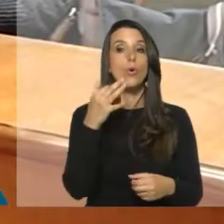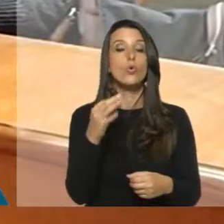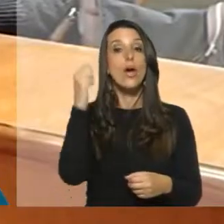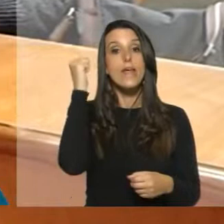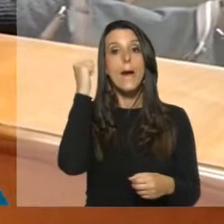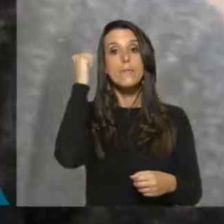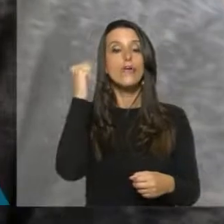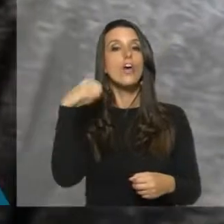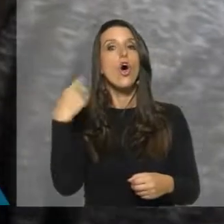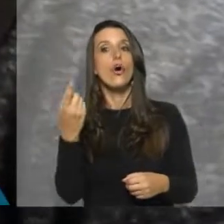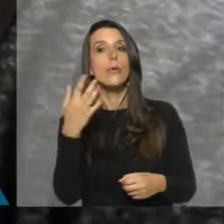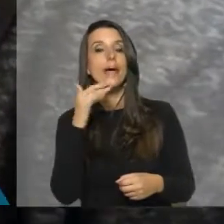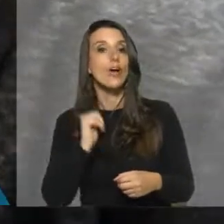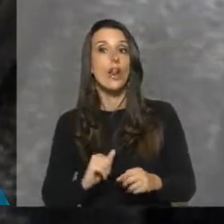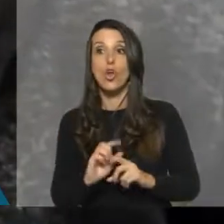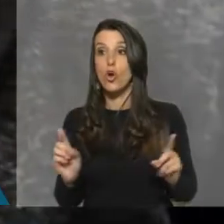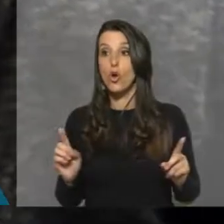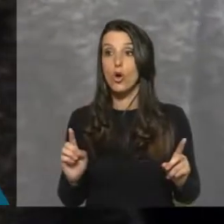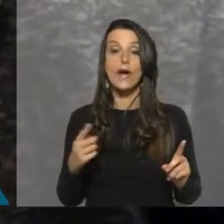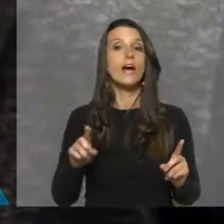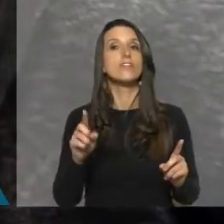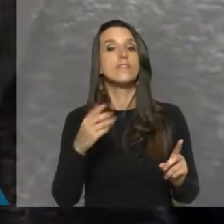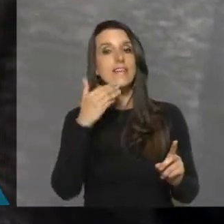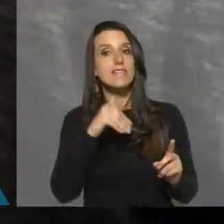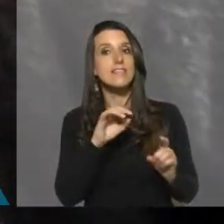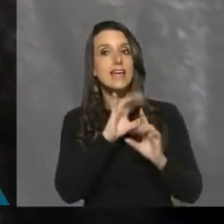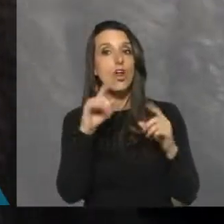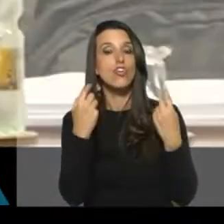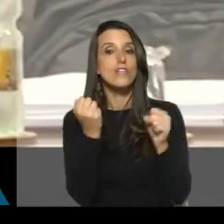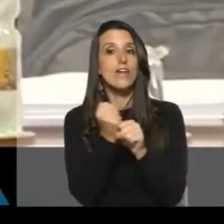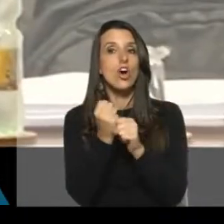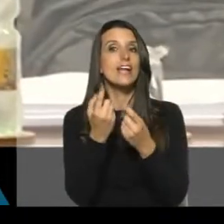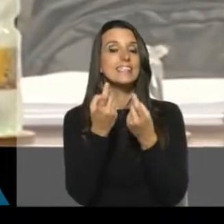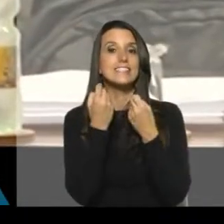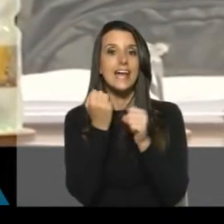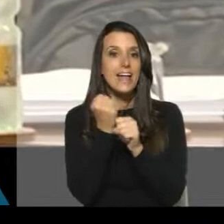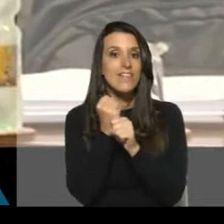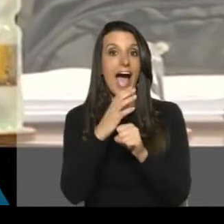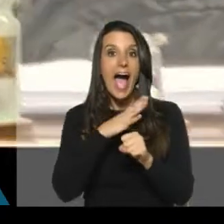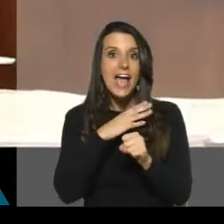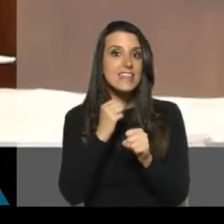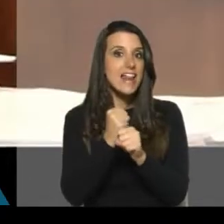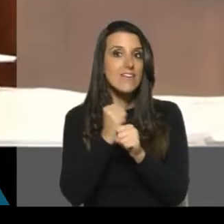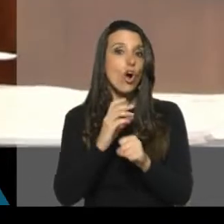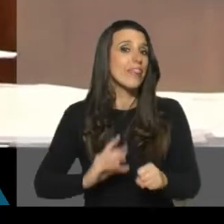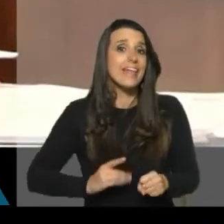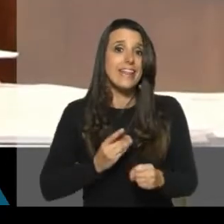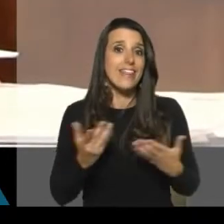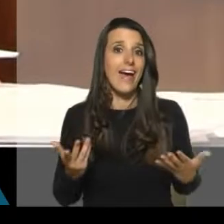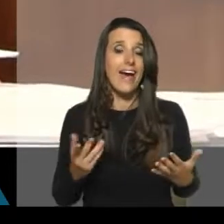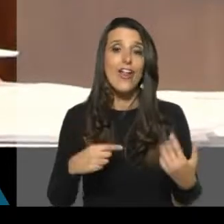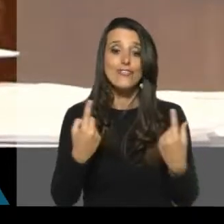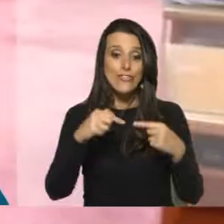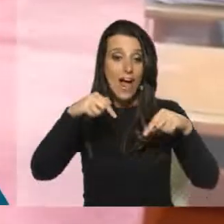que hay subsidios cruzados cuando en el correo no. Nosotros lo que entendemos que como trabajadores queremos trabajar y si tenemos trabajo, el trabajo dignifica. Si nosotros